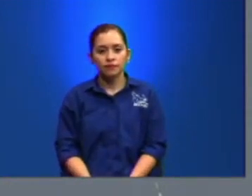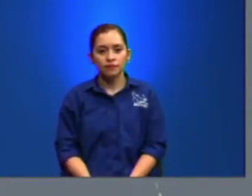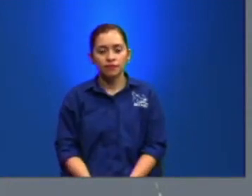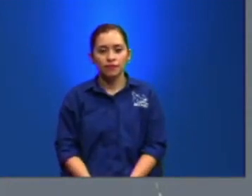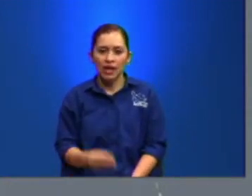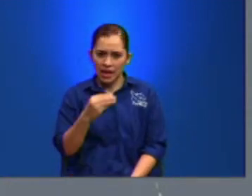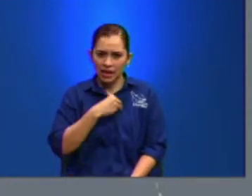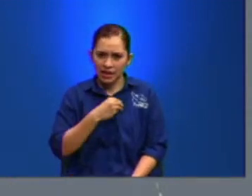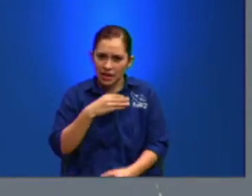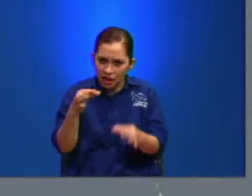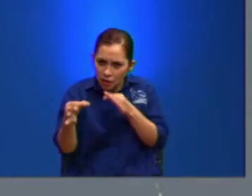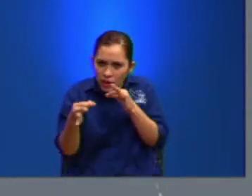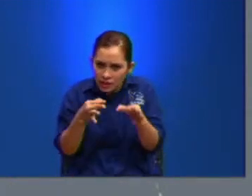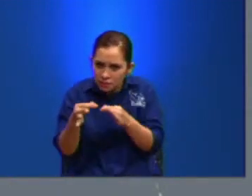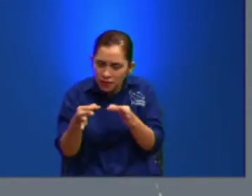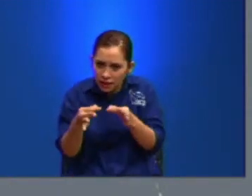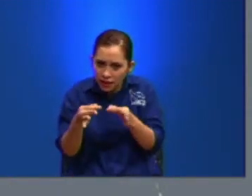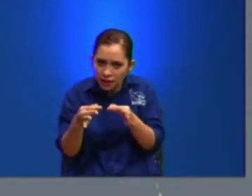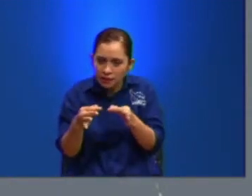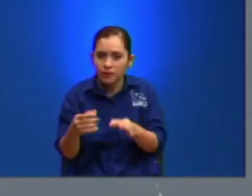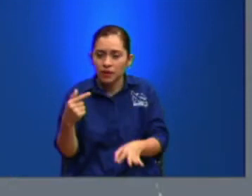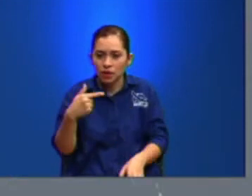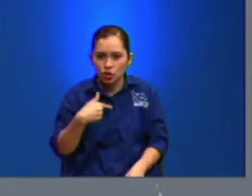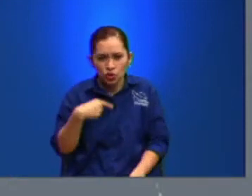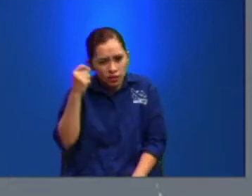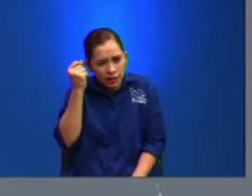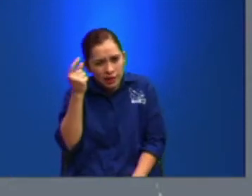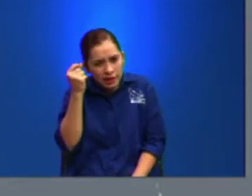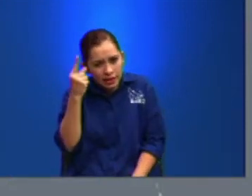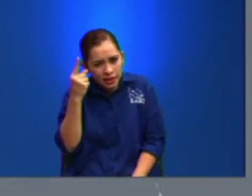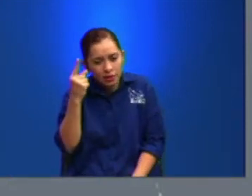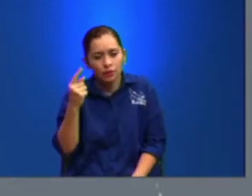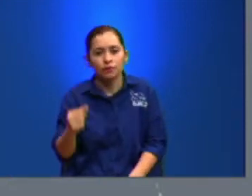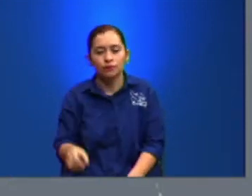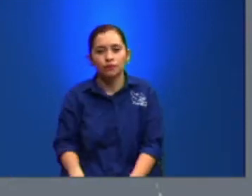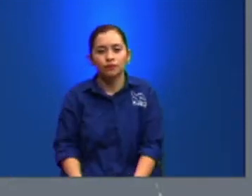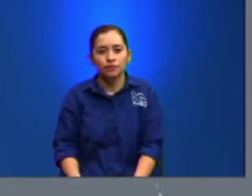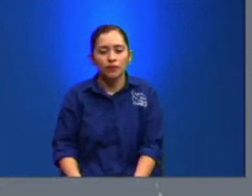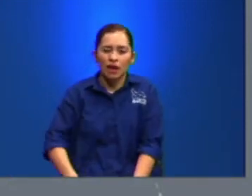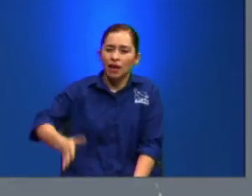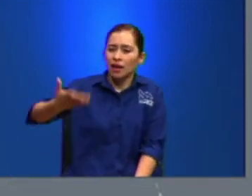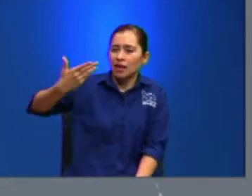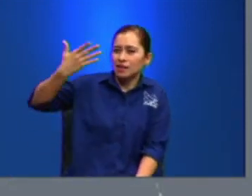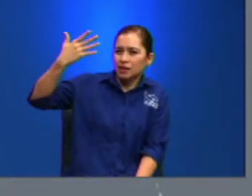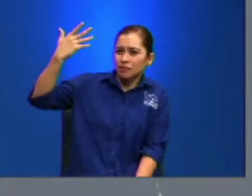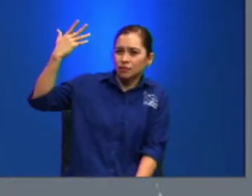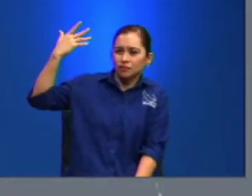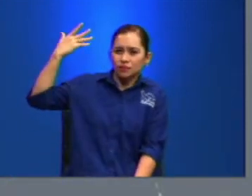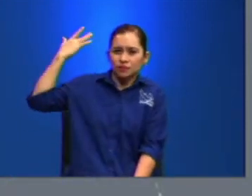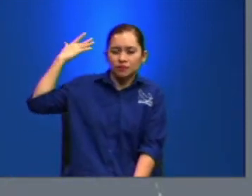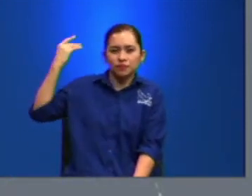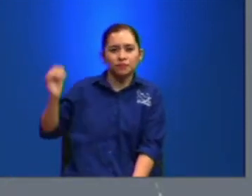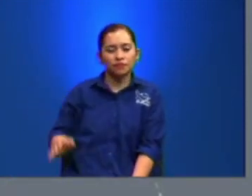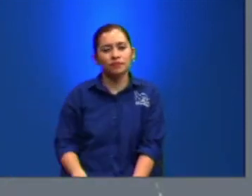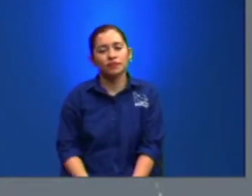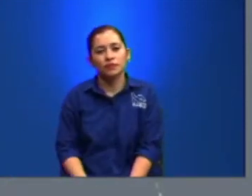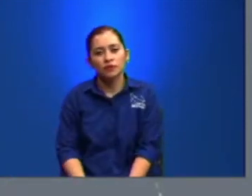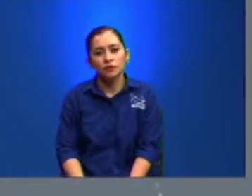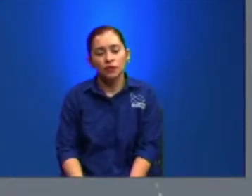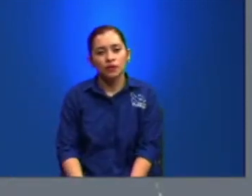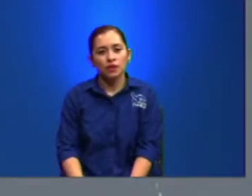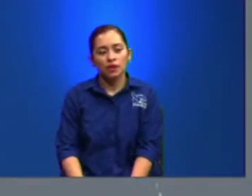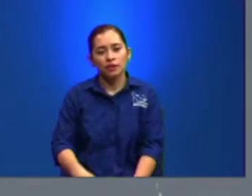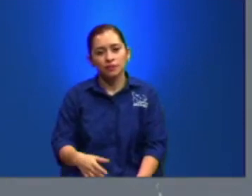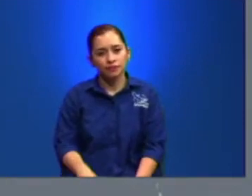entiendo esto hace no sé qué cantidad de años y ya no me gusta hablar de eso porque